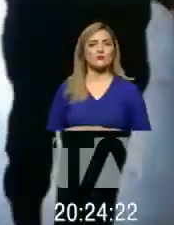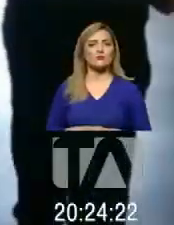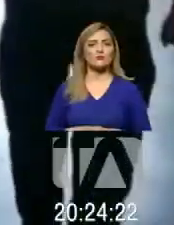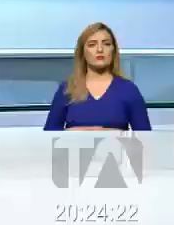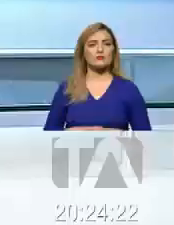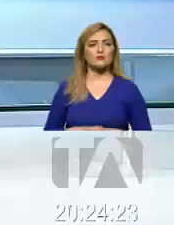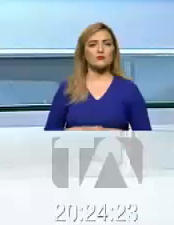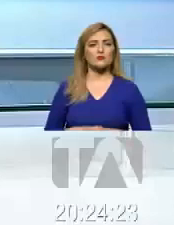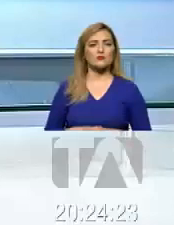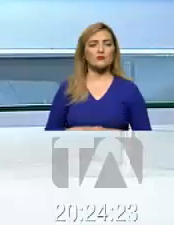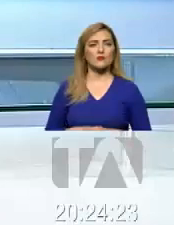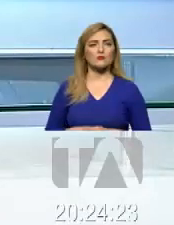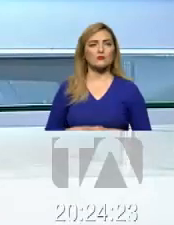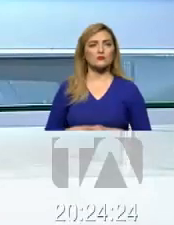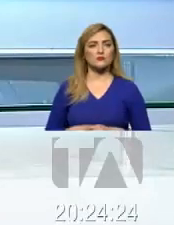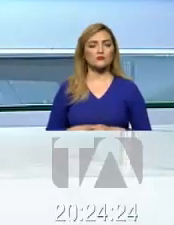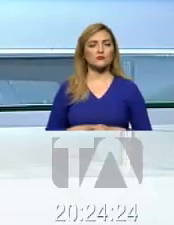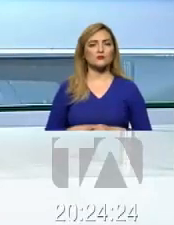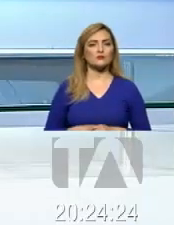horas.